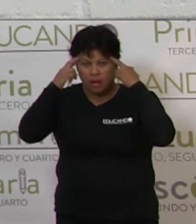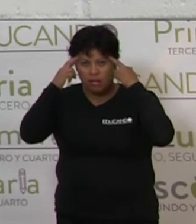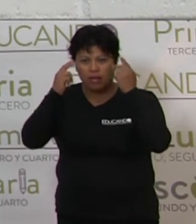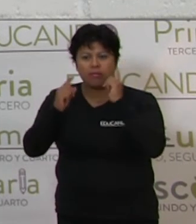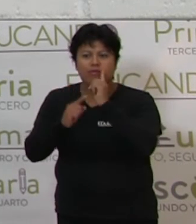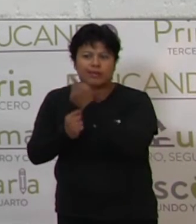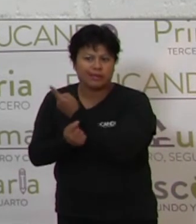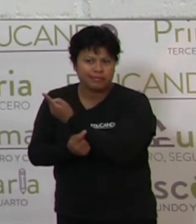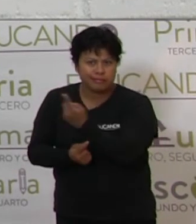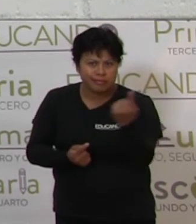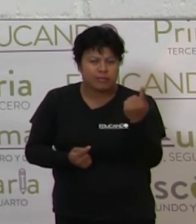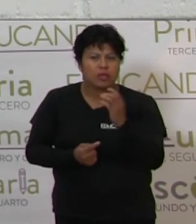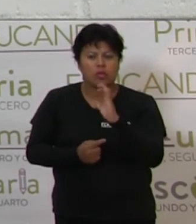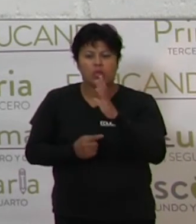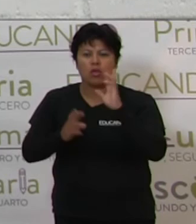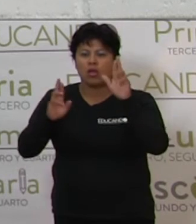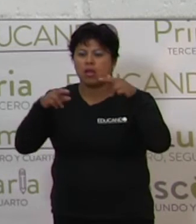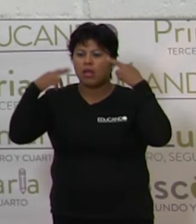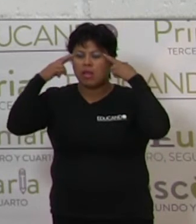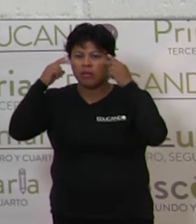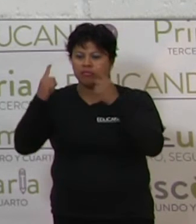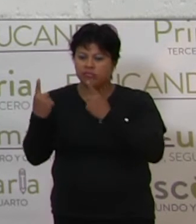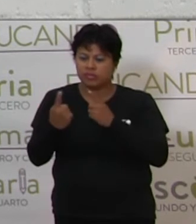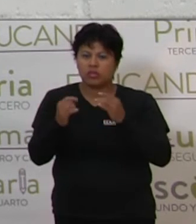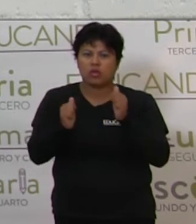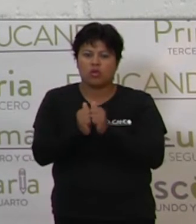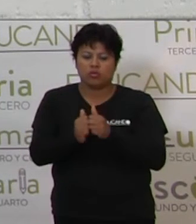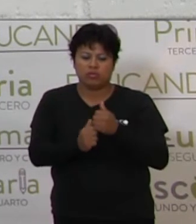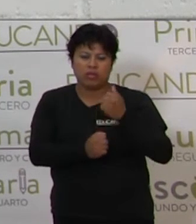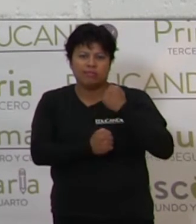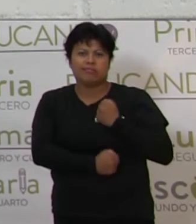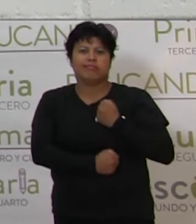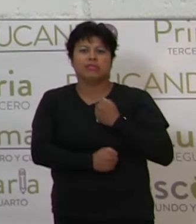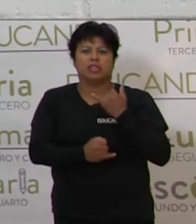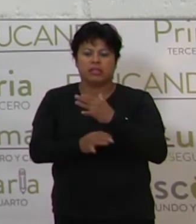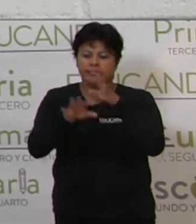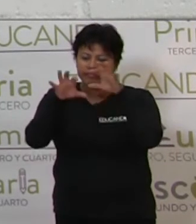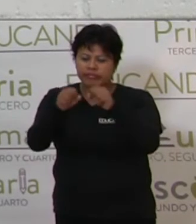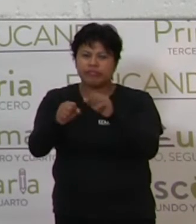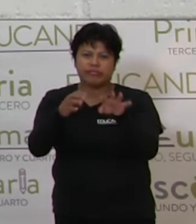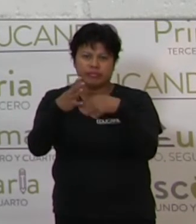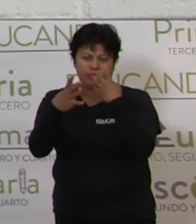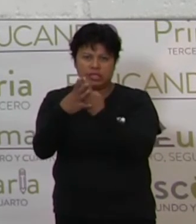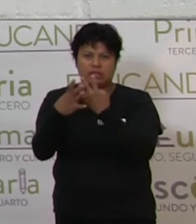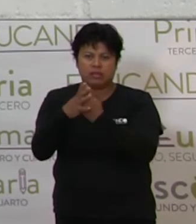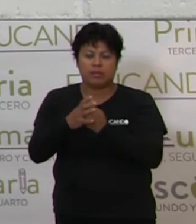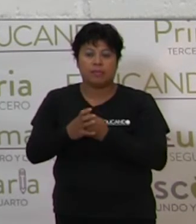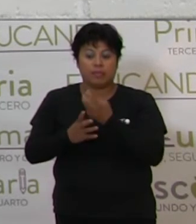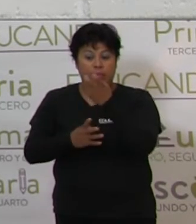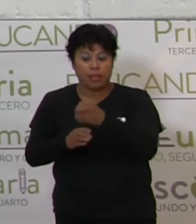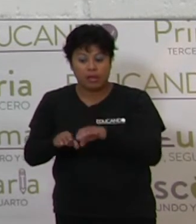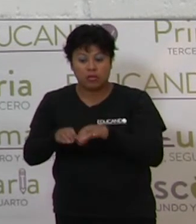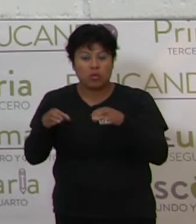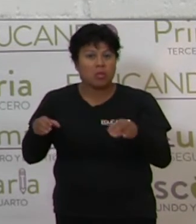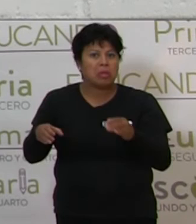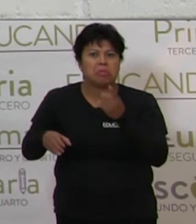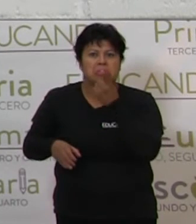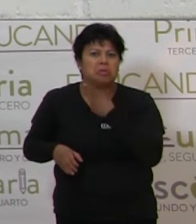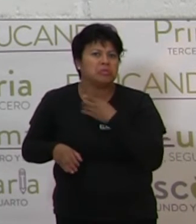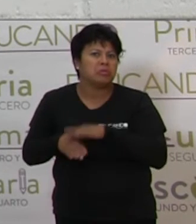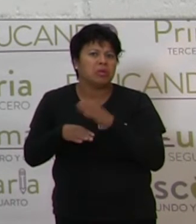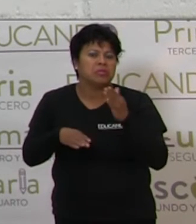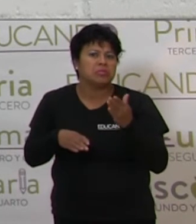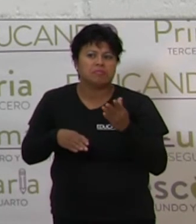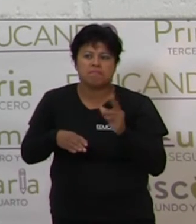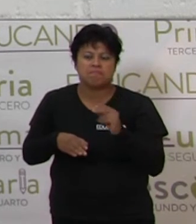las damas de la corte, cuando entró el rey con sus guardias y se la llevaron presa. Del cuento no se nos